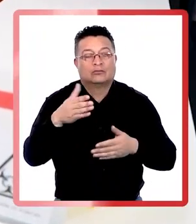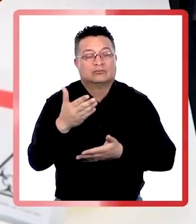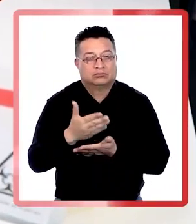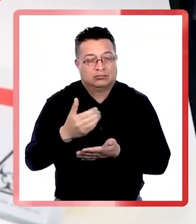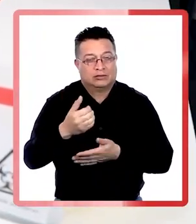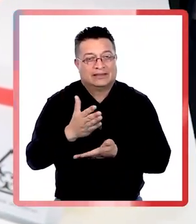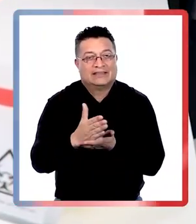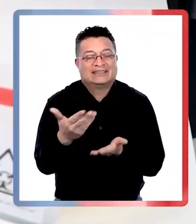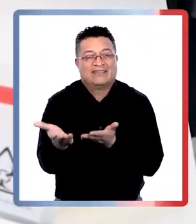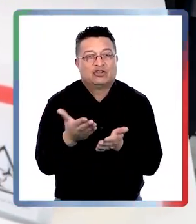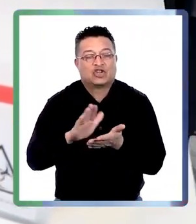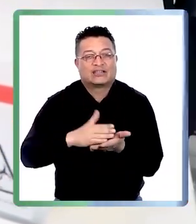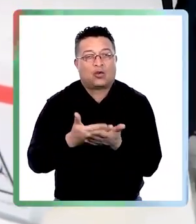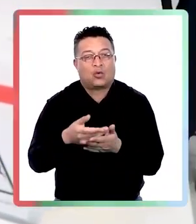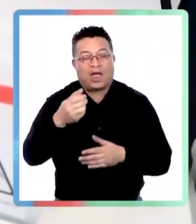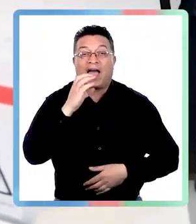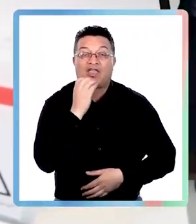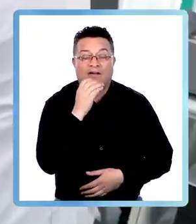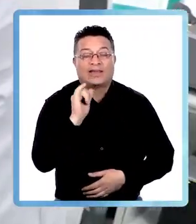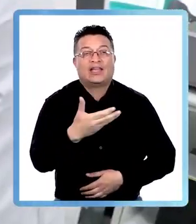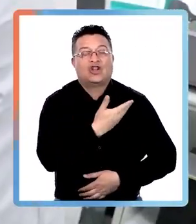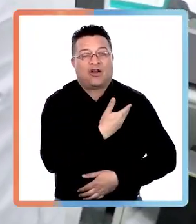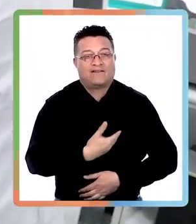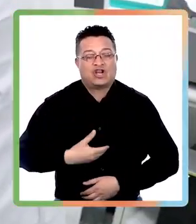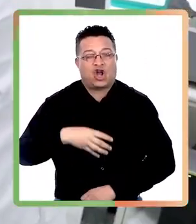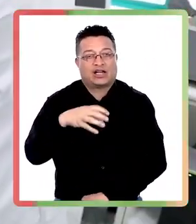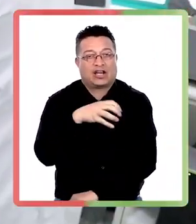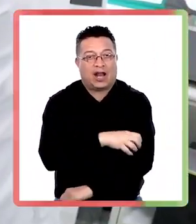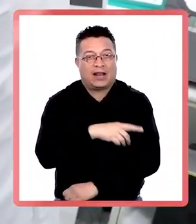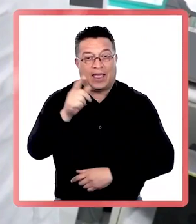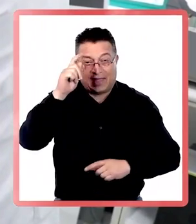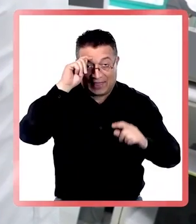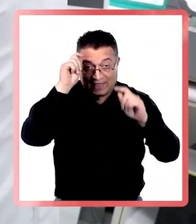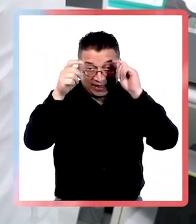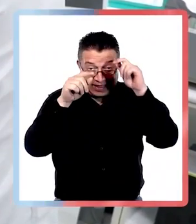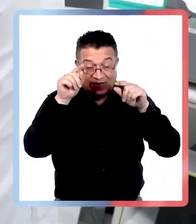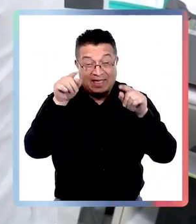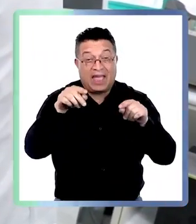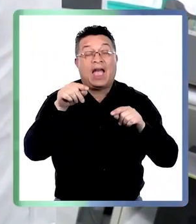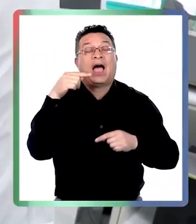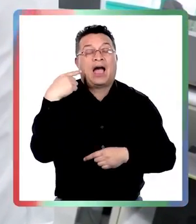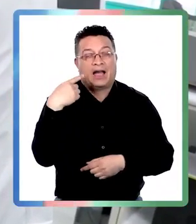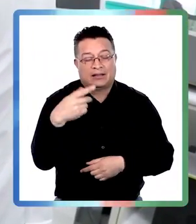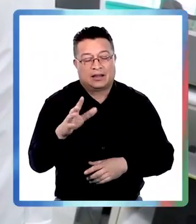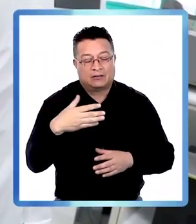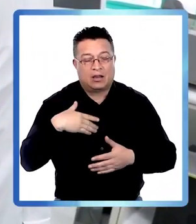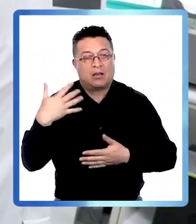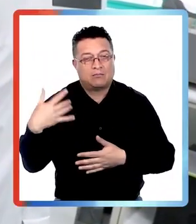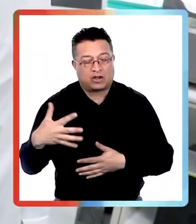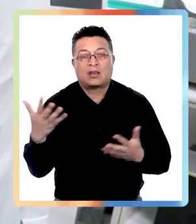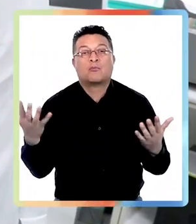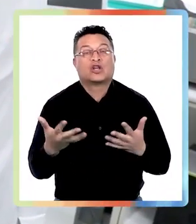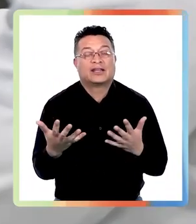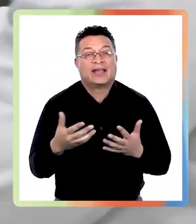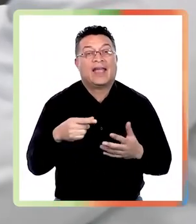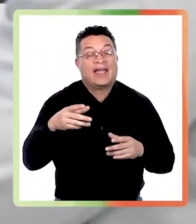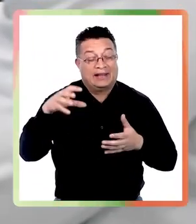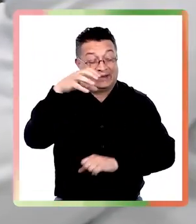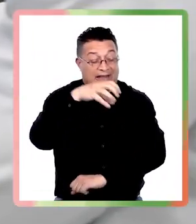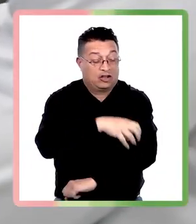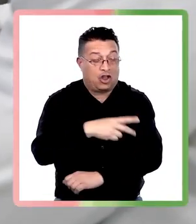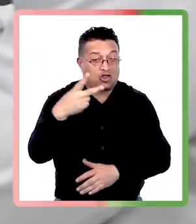Salud de Antofagasta y el Gobierno Regional. Una iniciativa que destacan como clave debido a que en la región entre 2016